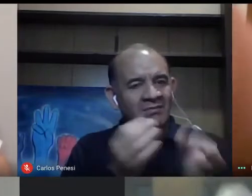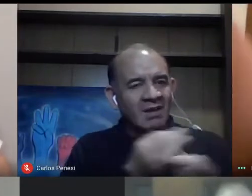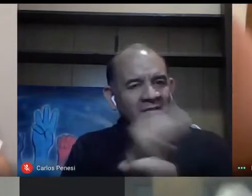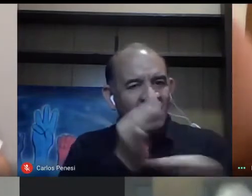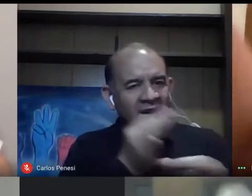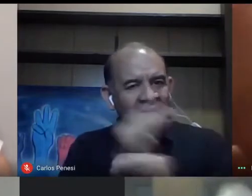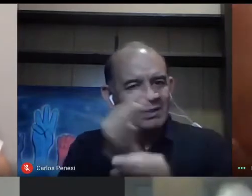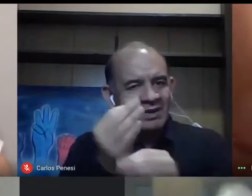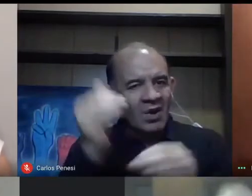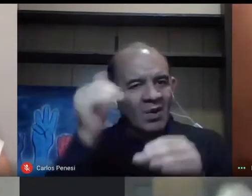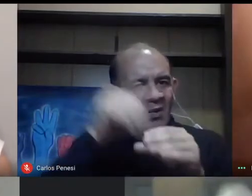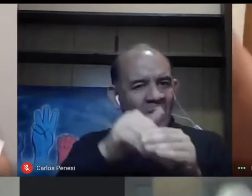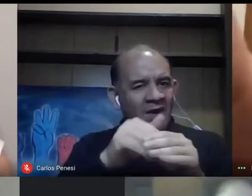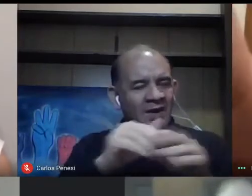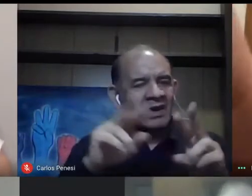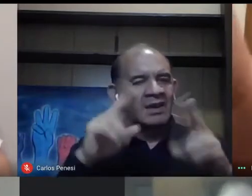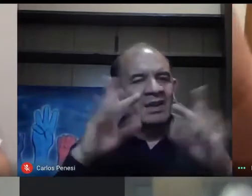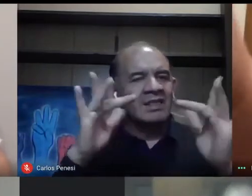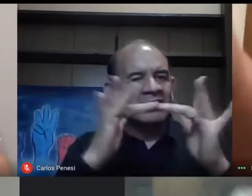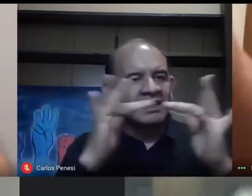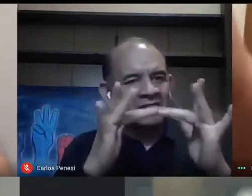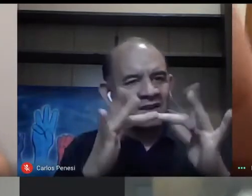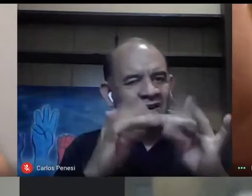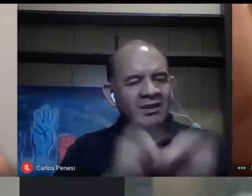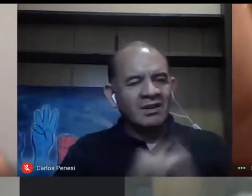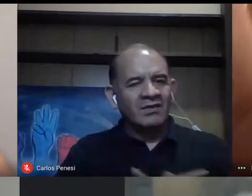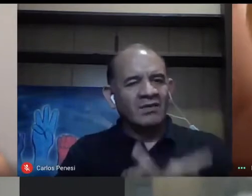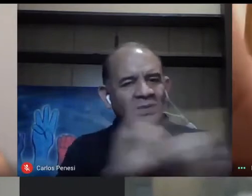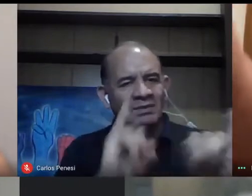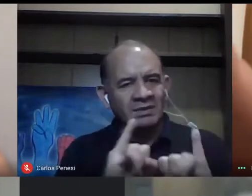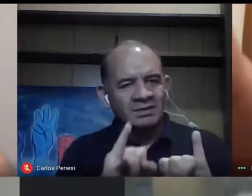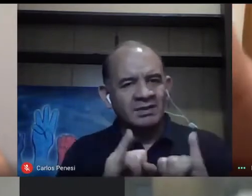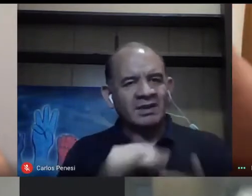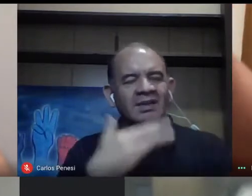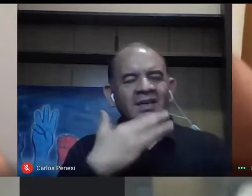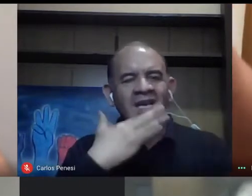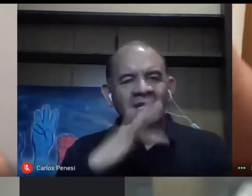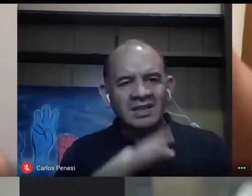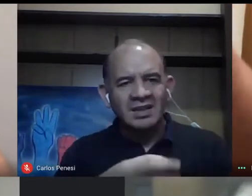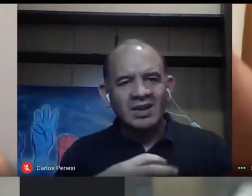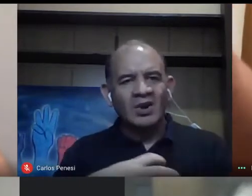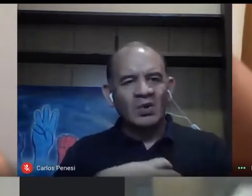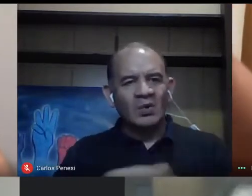acceden a los materiales, de generar la información y capacitar